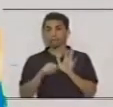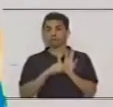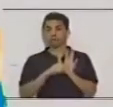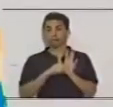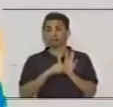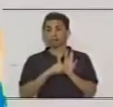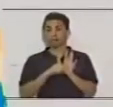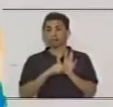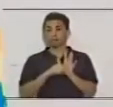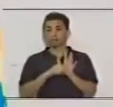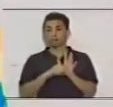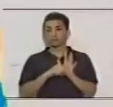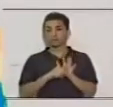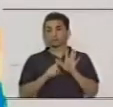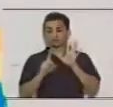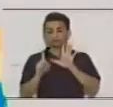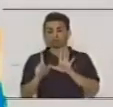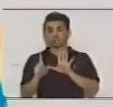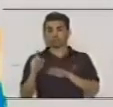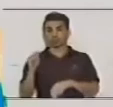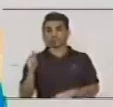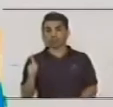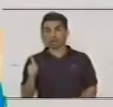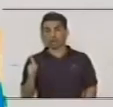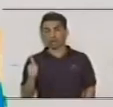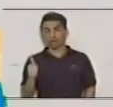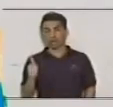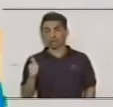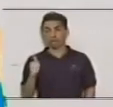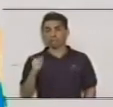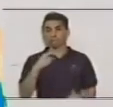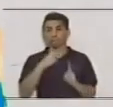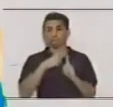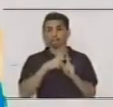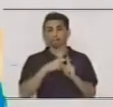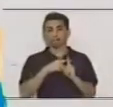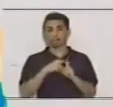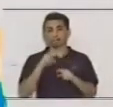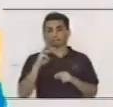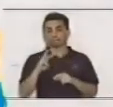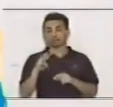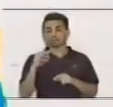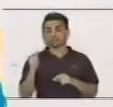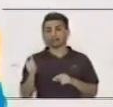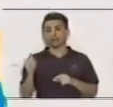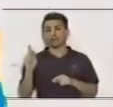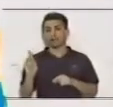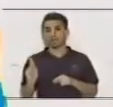menos 6A más 3AY